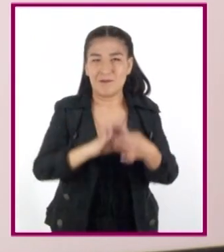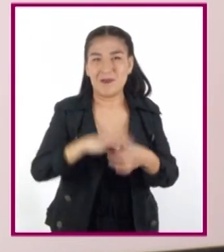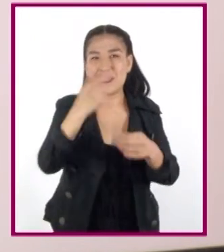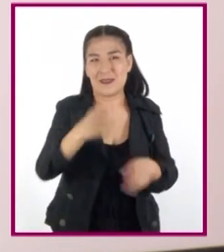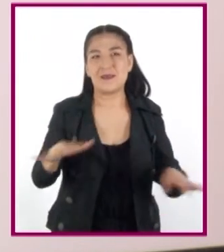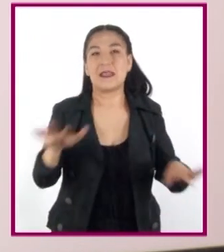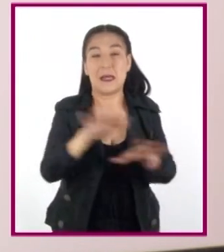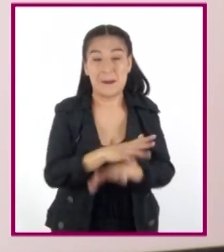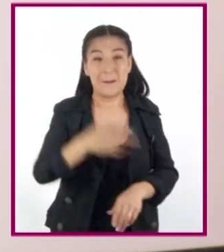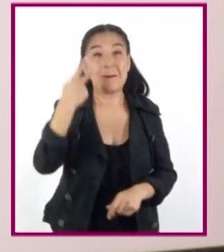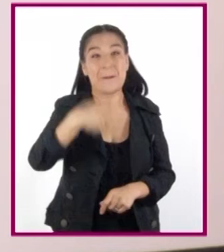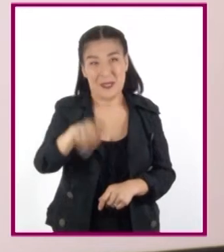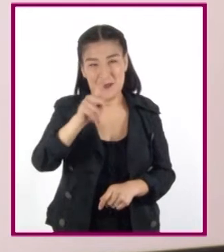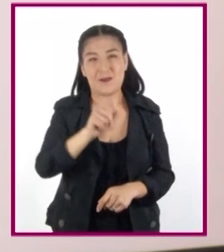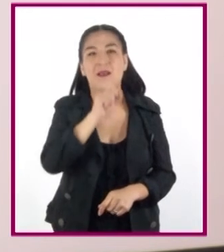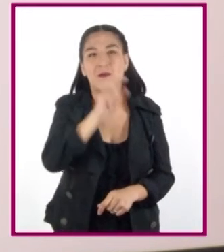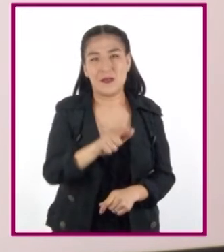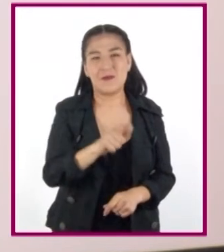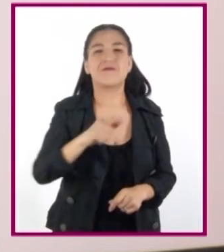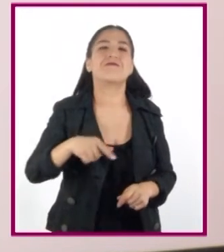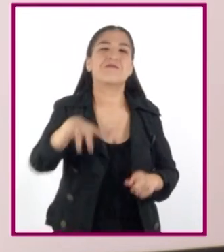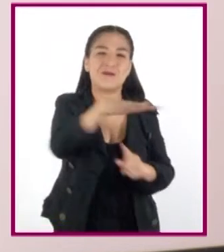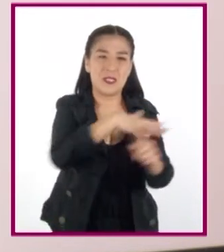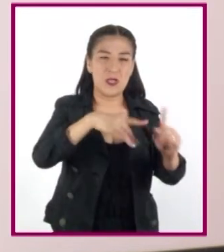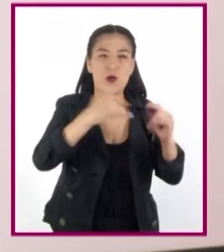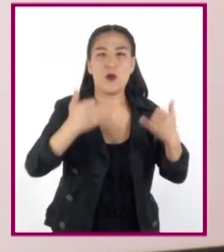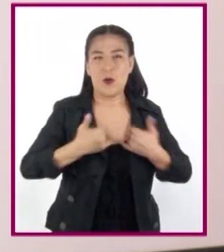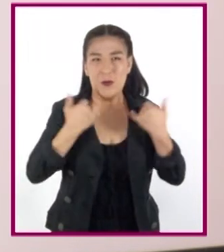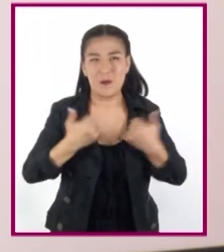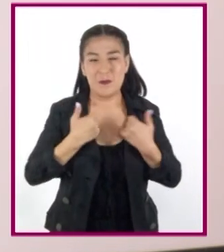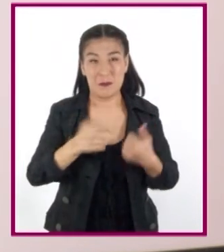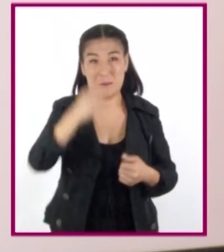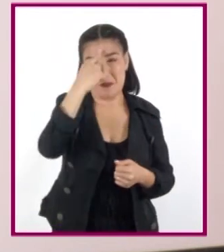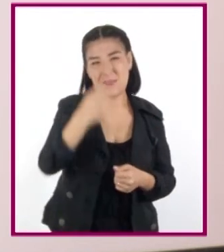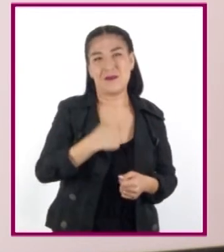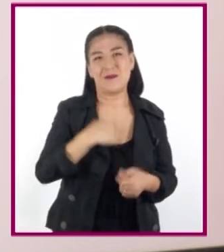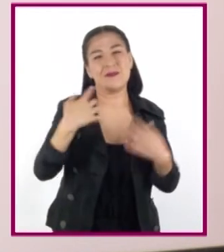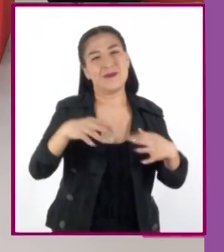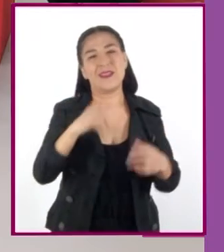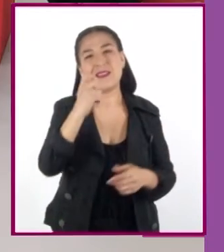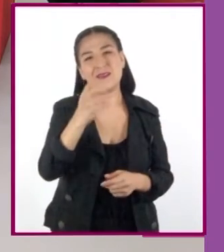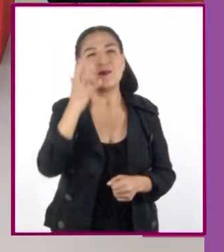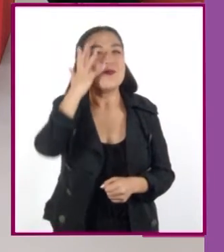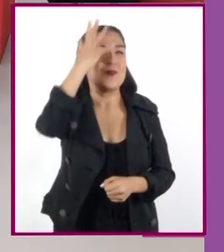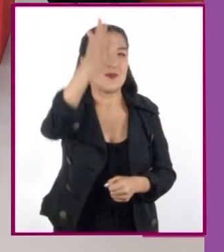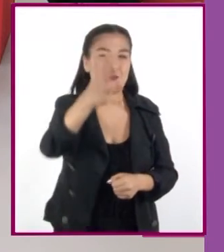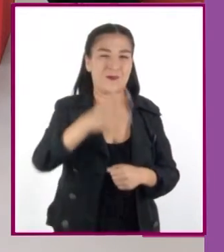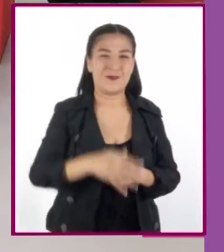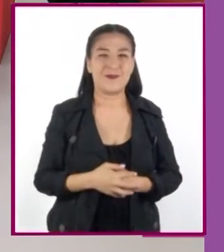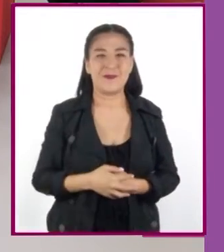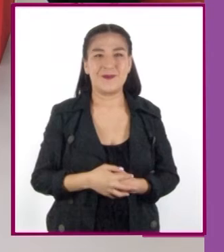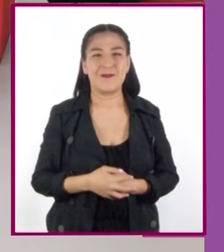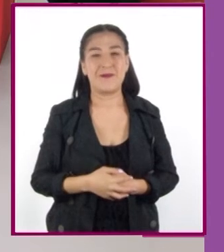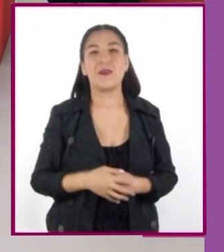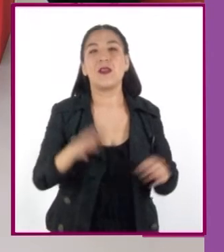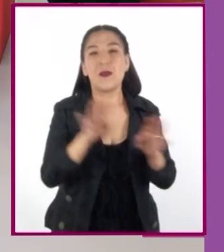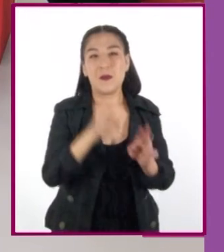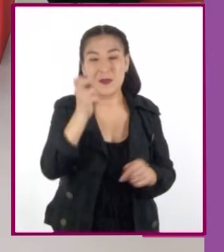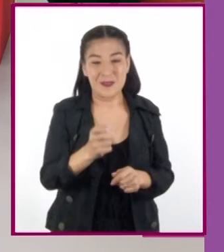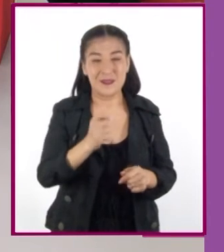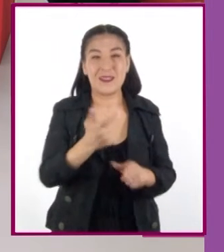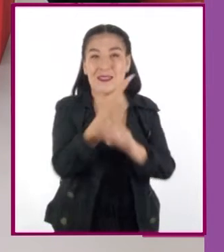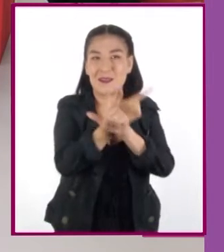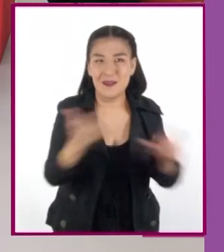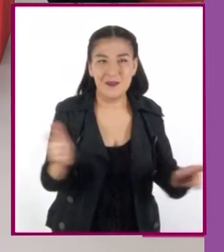pero sobre todo en nuestros jóvenes, que para mí son el futuro. Permitir la libertad de